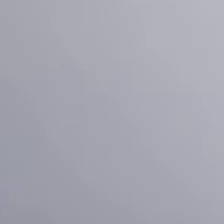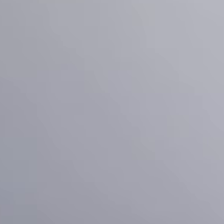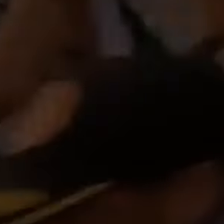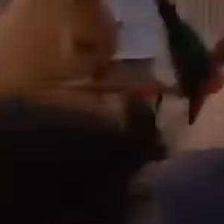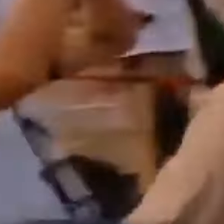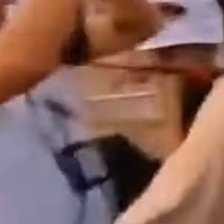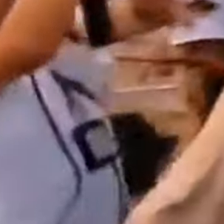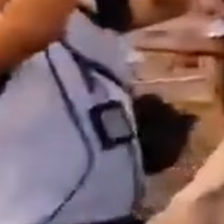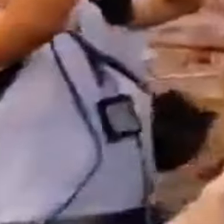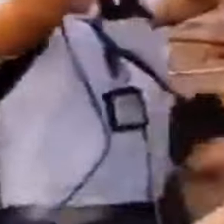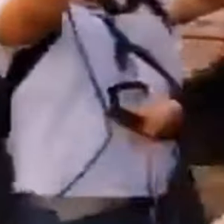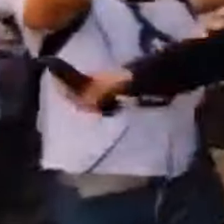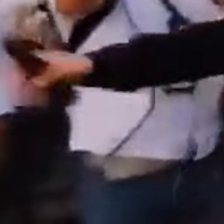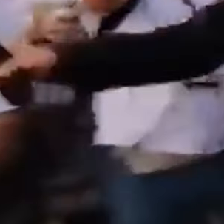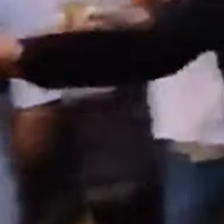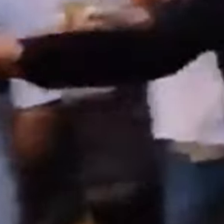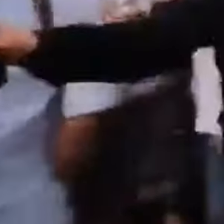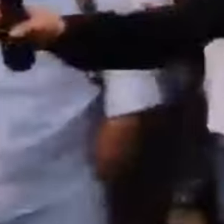2021.